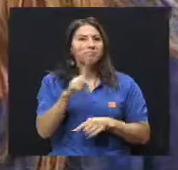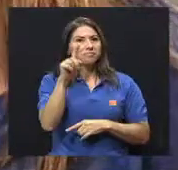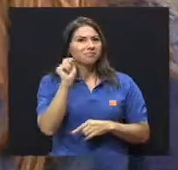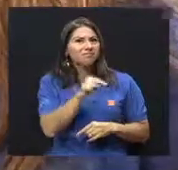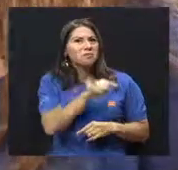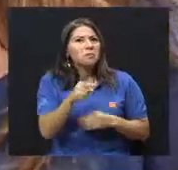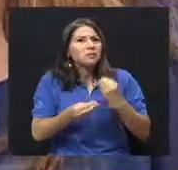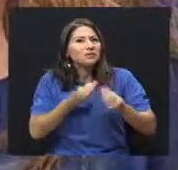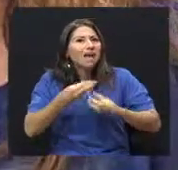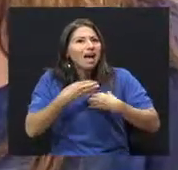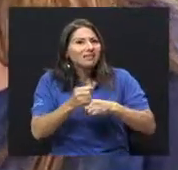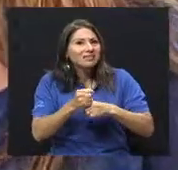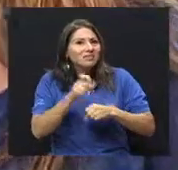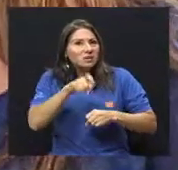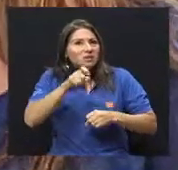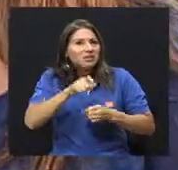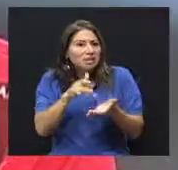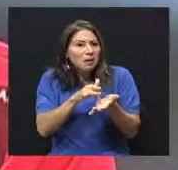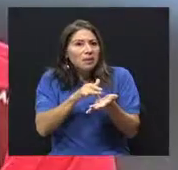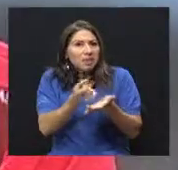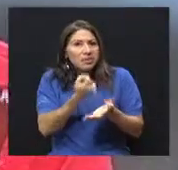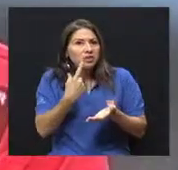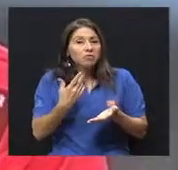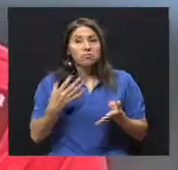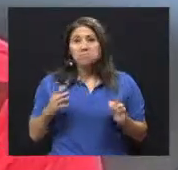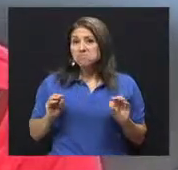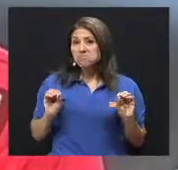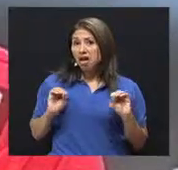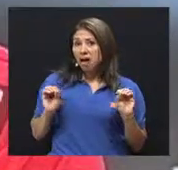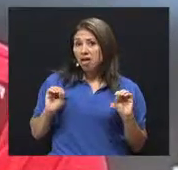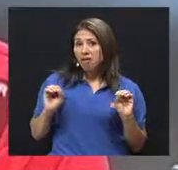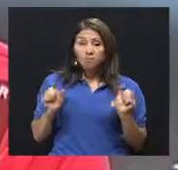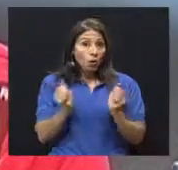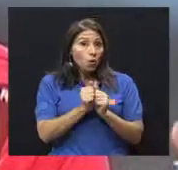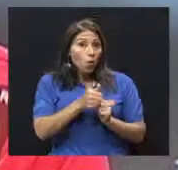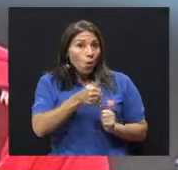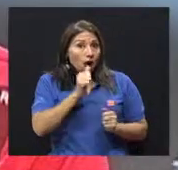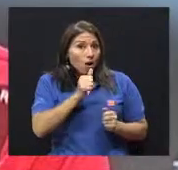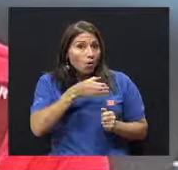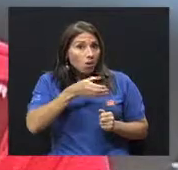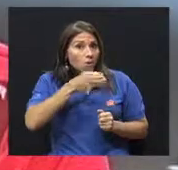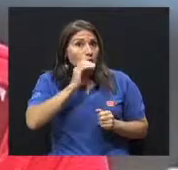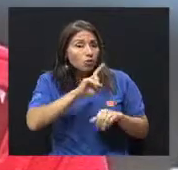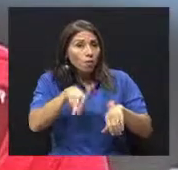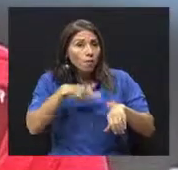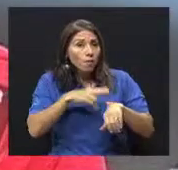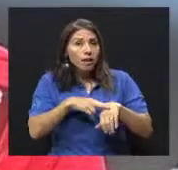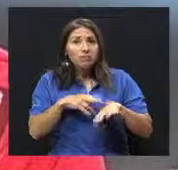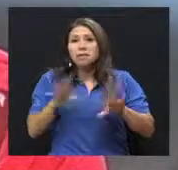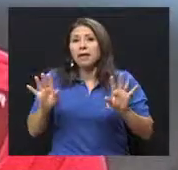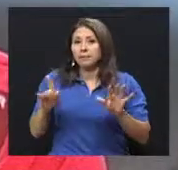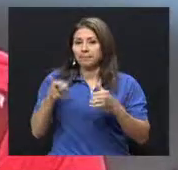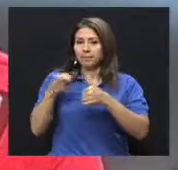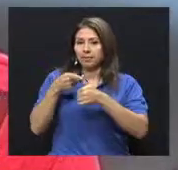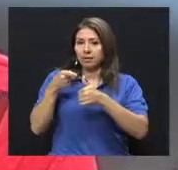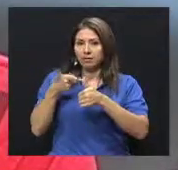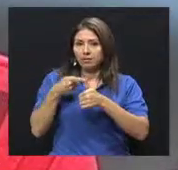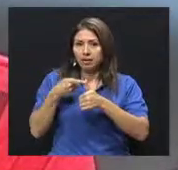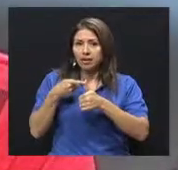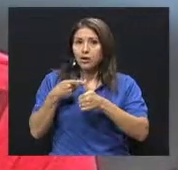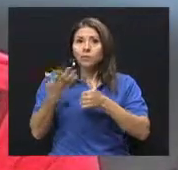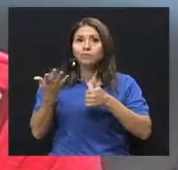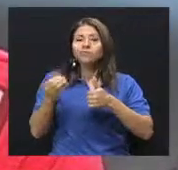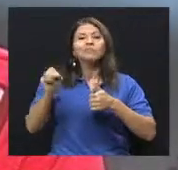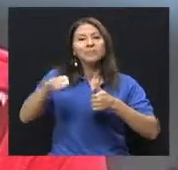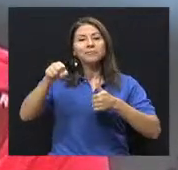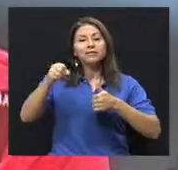¿Qué haces cuando tenías que tragar algún medicamento? De ahí, no. ¿Con agua normal? ¿O te da con masquillo? Ay, ya no tomo. De ahí